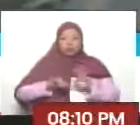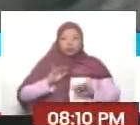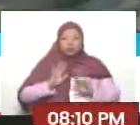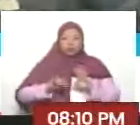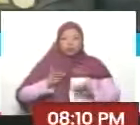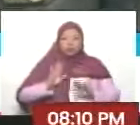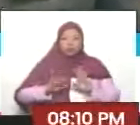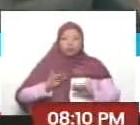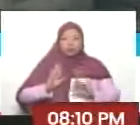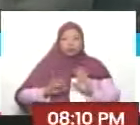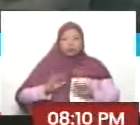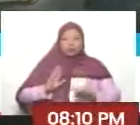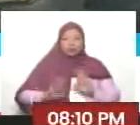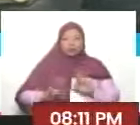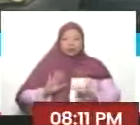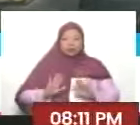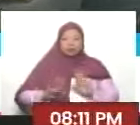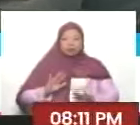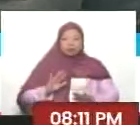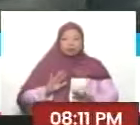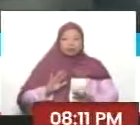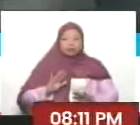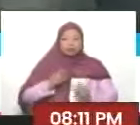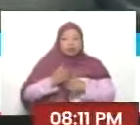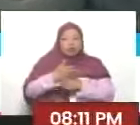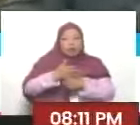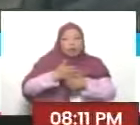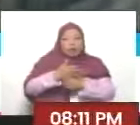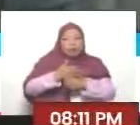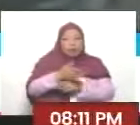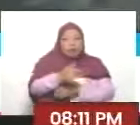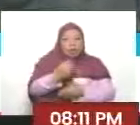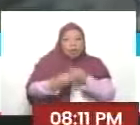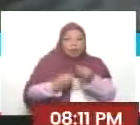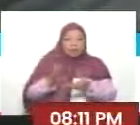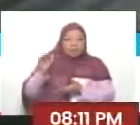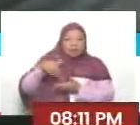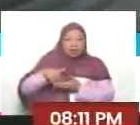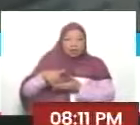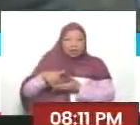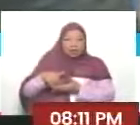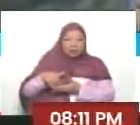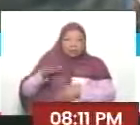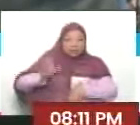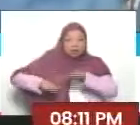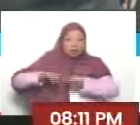hacen con madera barloventeña.